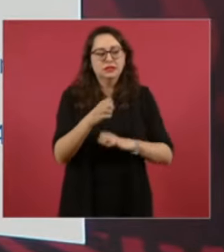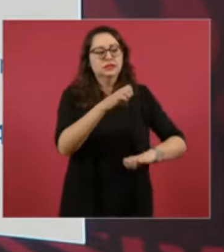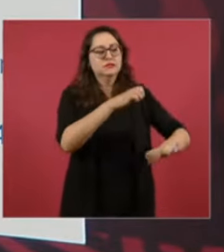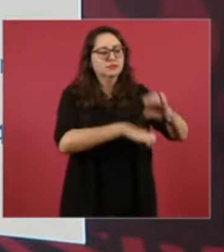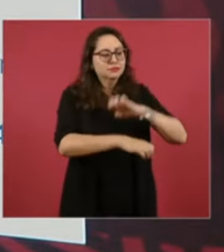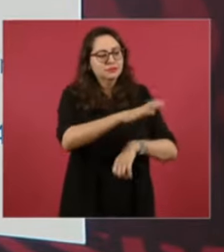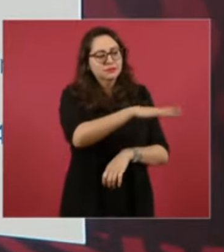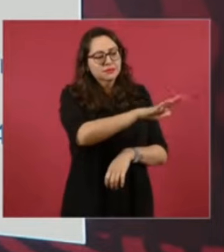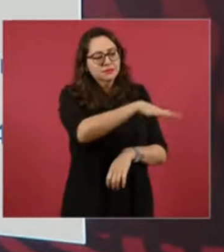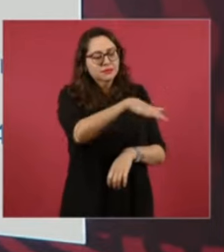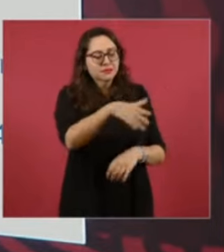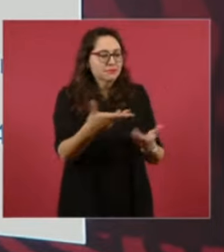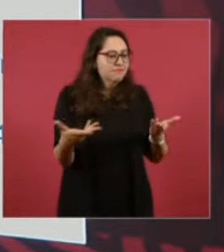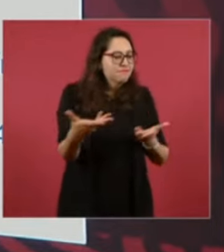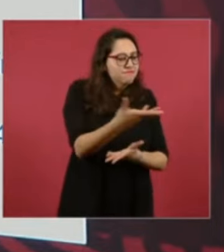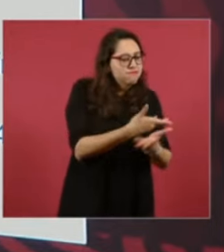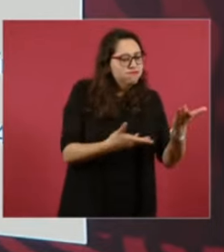Se habla del FOAPROA, ¿no?